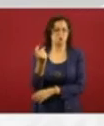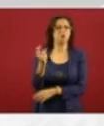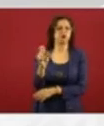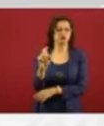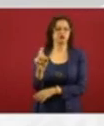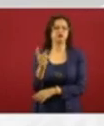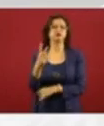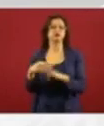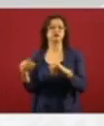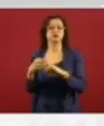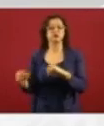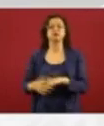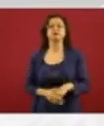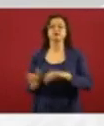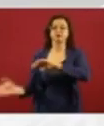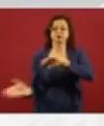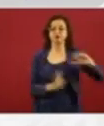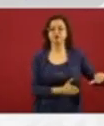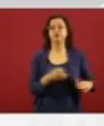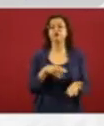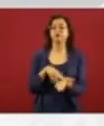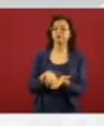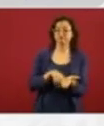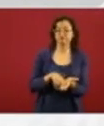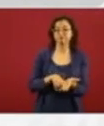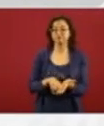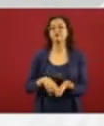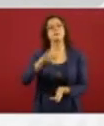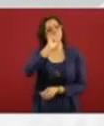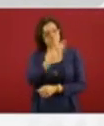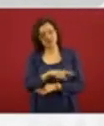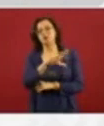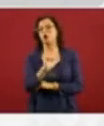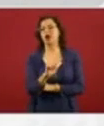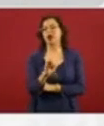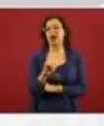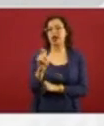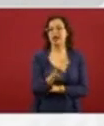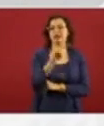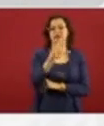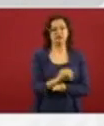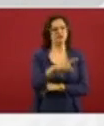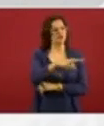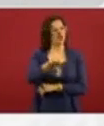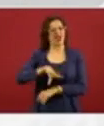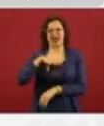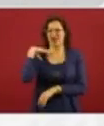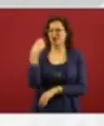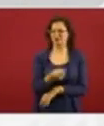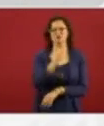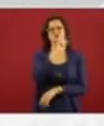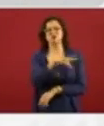centavos. Y en el diésel, otra vez, el pasado de listo de Calixto García, que es el dueño de esta estación en